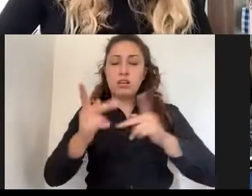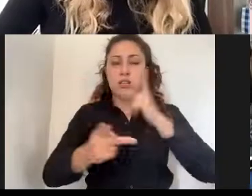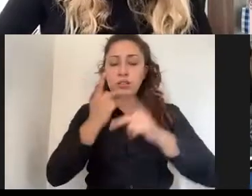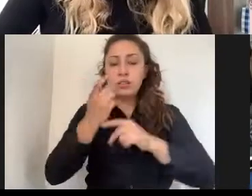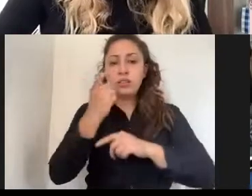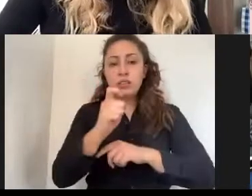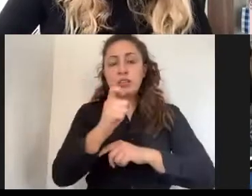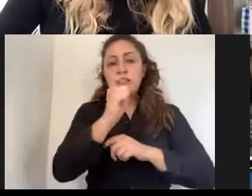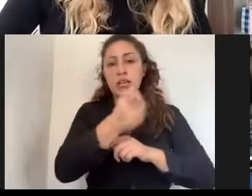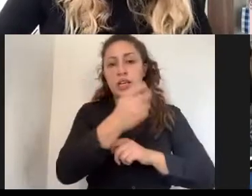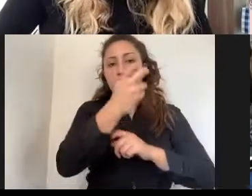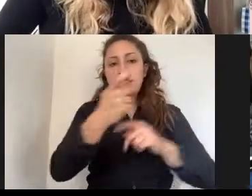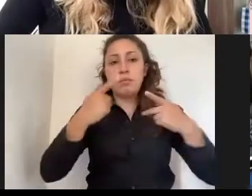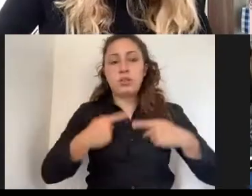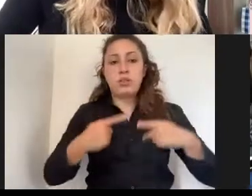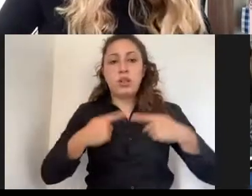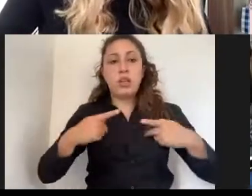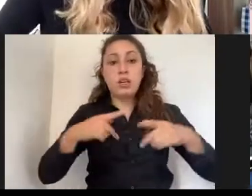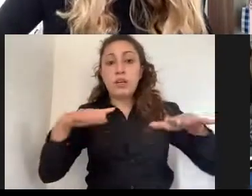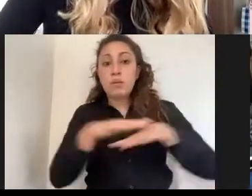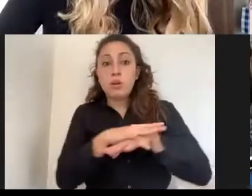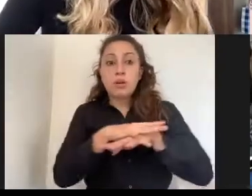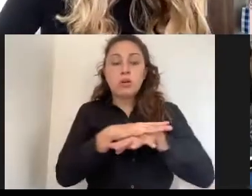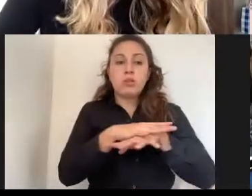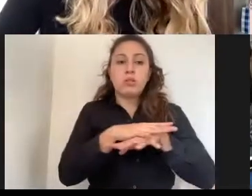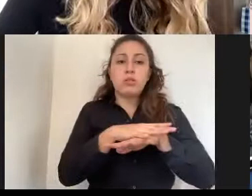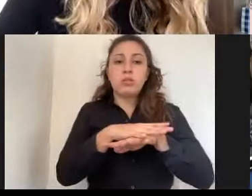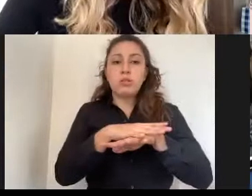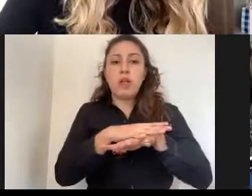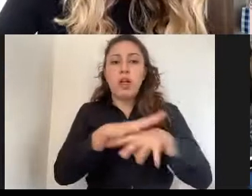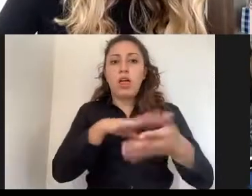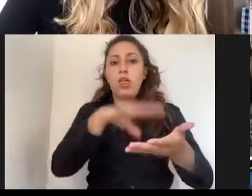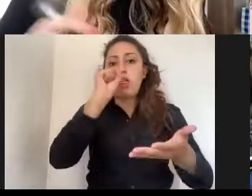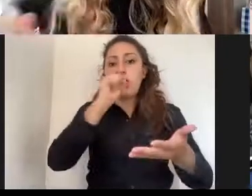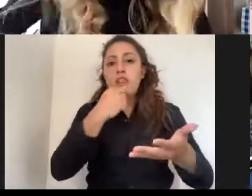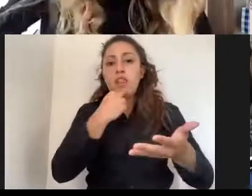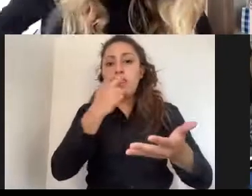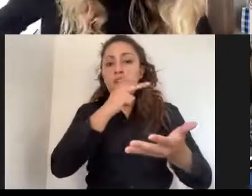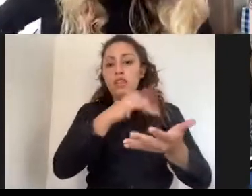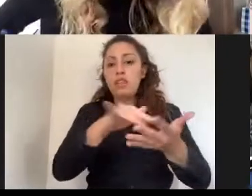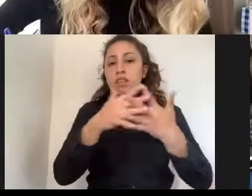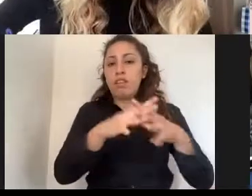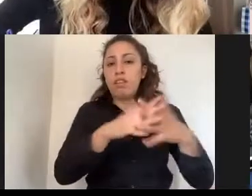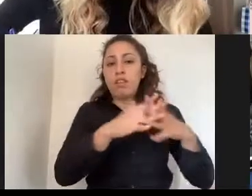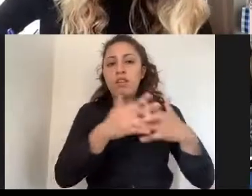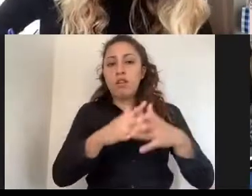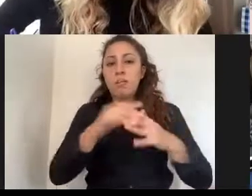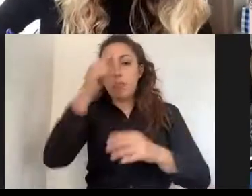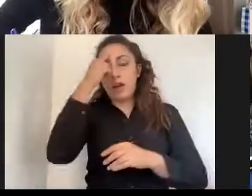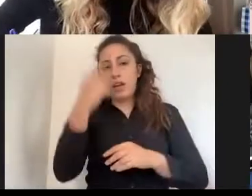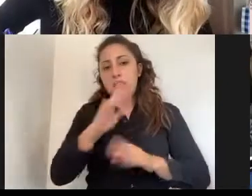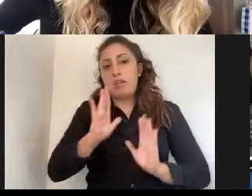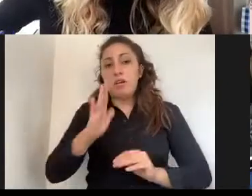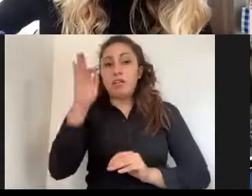libre de cualquier interpretación que pudiera pues servir en estos casos para objetar o impugnar